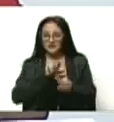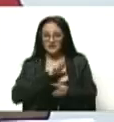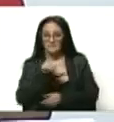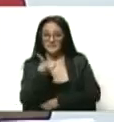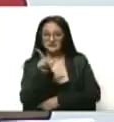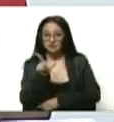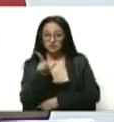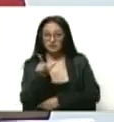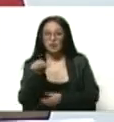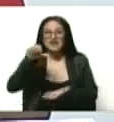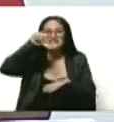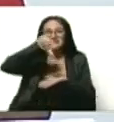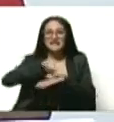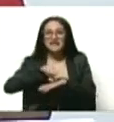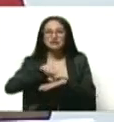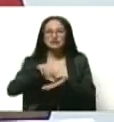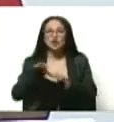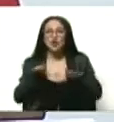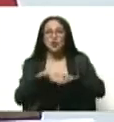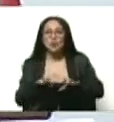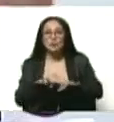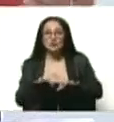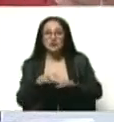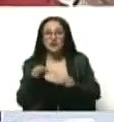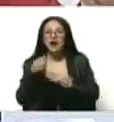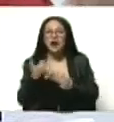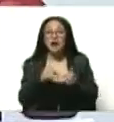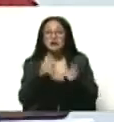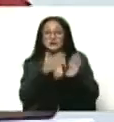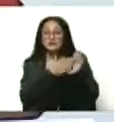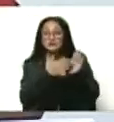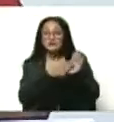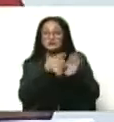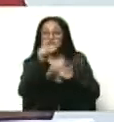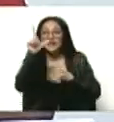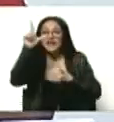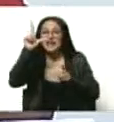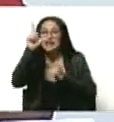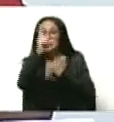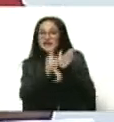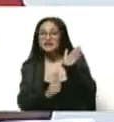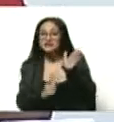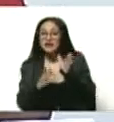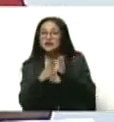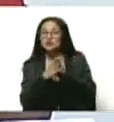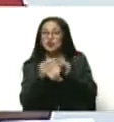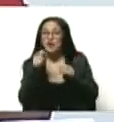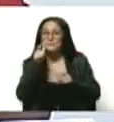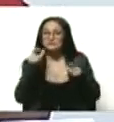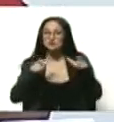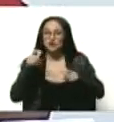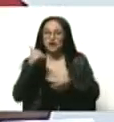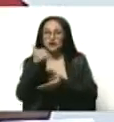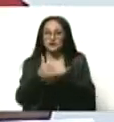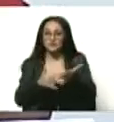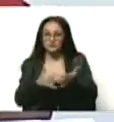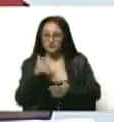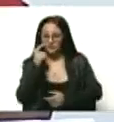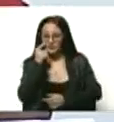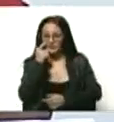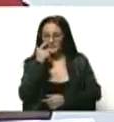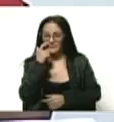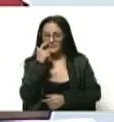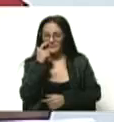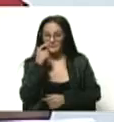centro de cómputo. Ahí tenemos nosotros la lista de todos aquellos que están inscritos, de todos los que han